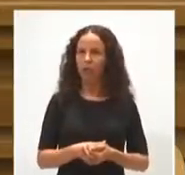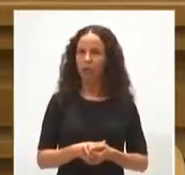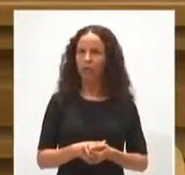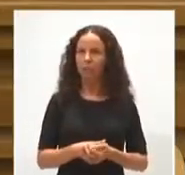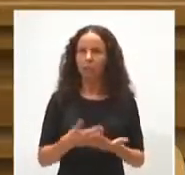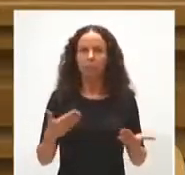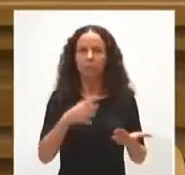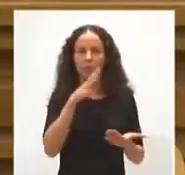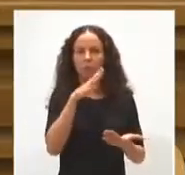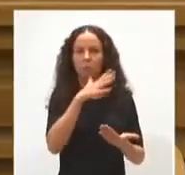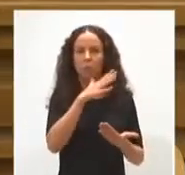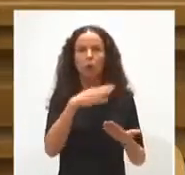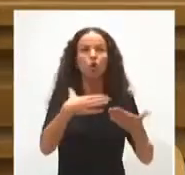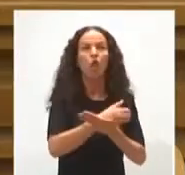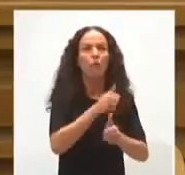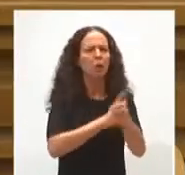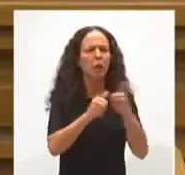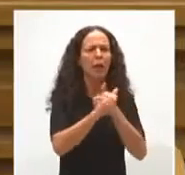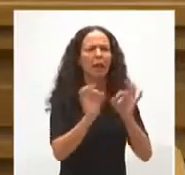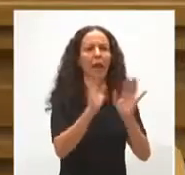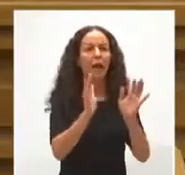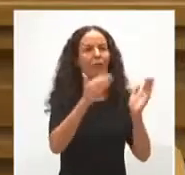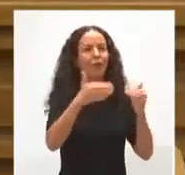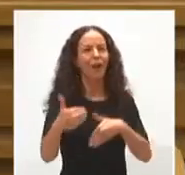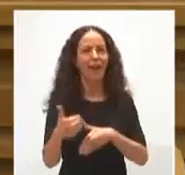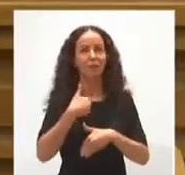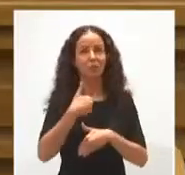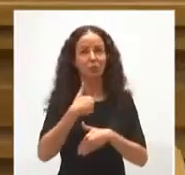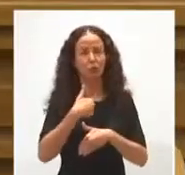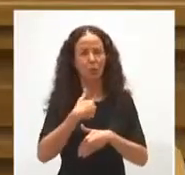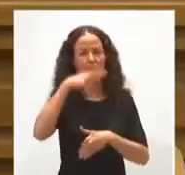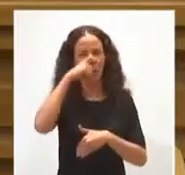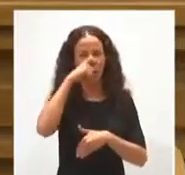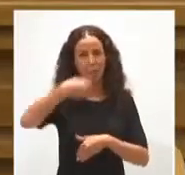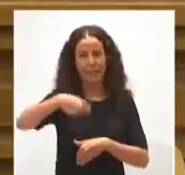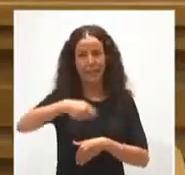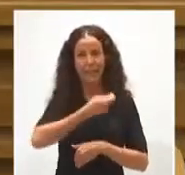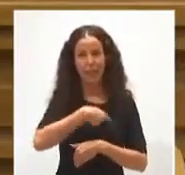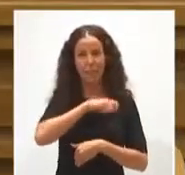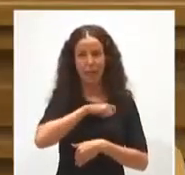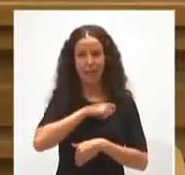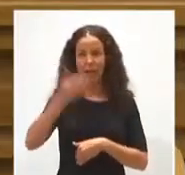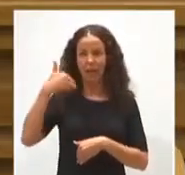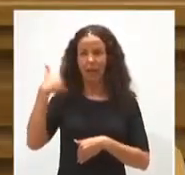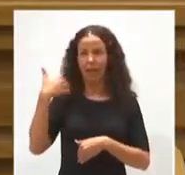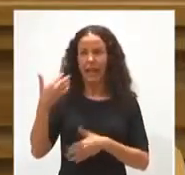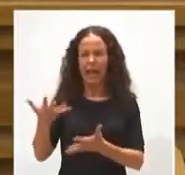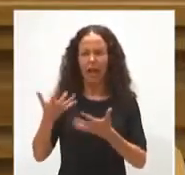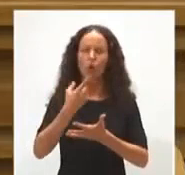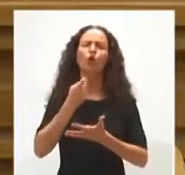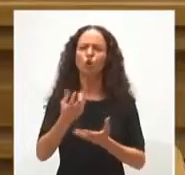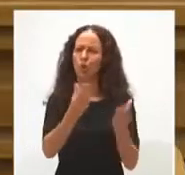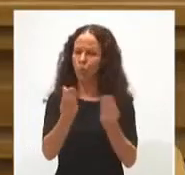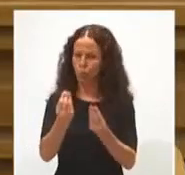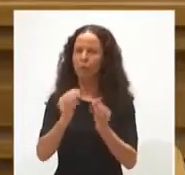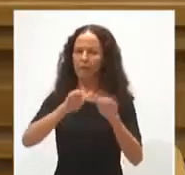tiene unas prioridades claras yo todavía me acuerdo de un presidente del gobierno en españa que cuando ganó le costó muchísimo ganar por muy poquitos votos